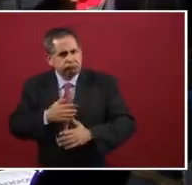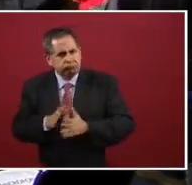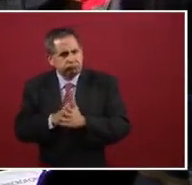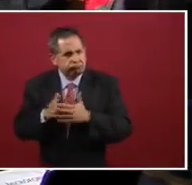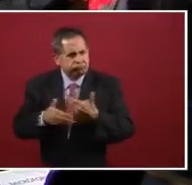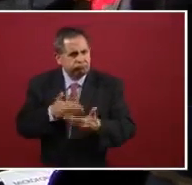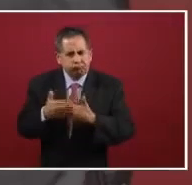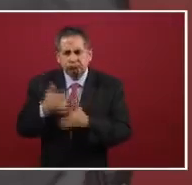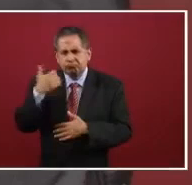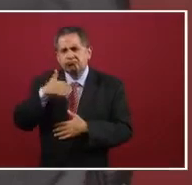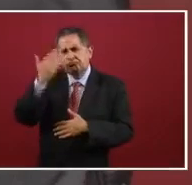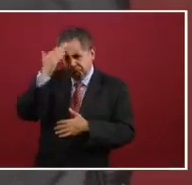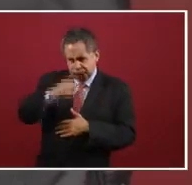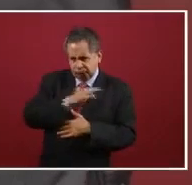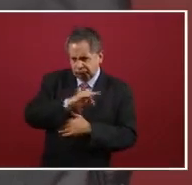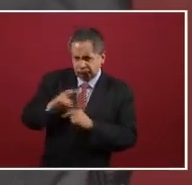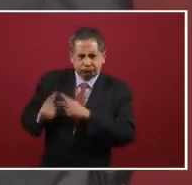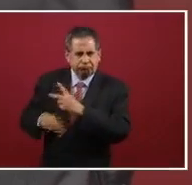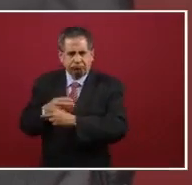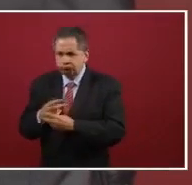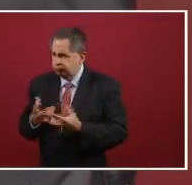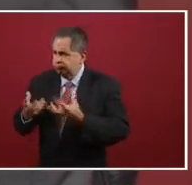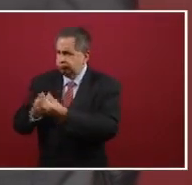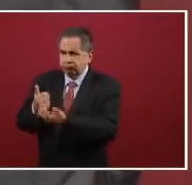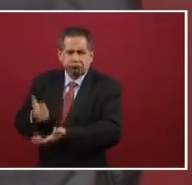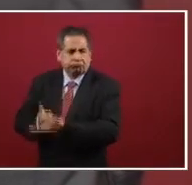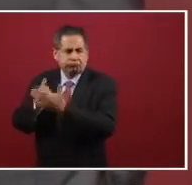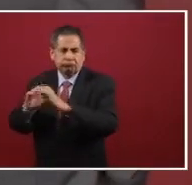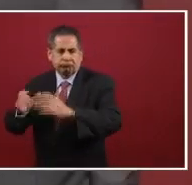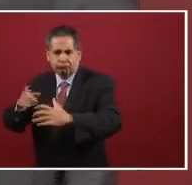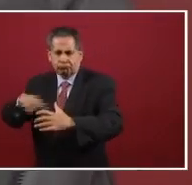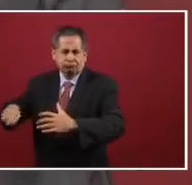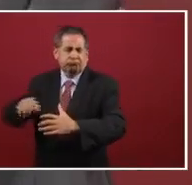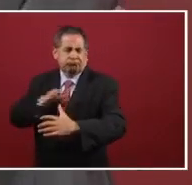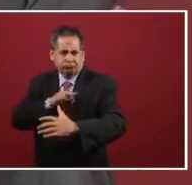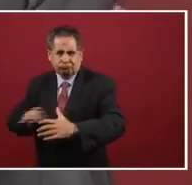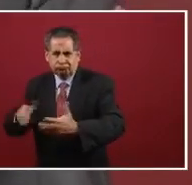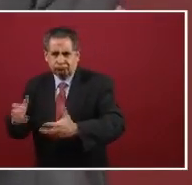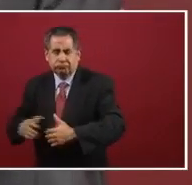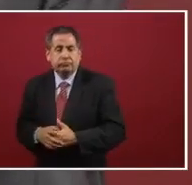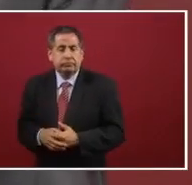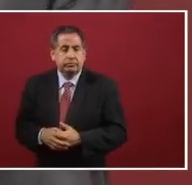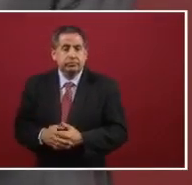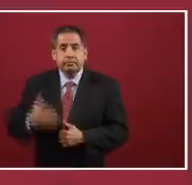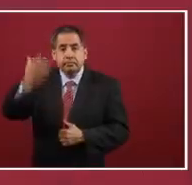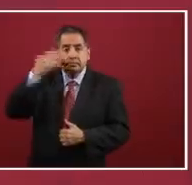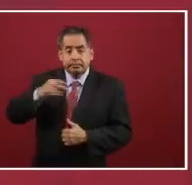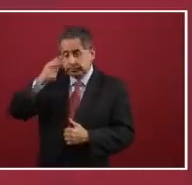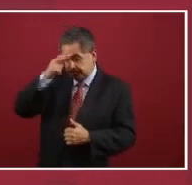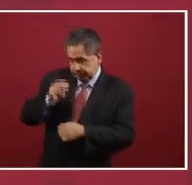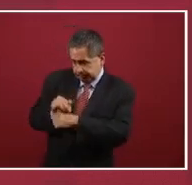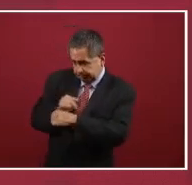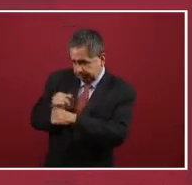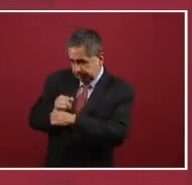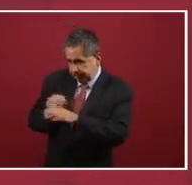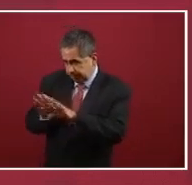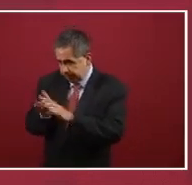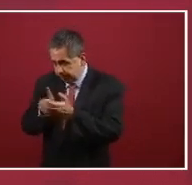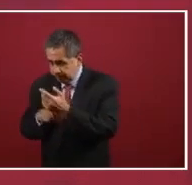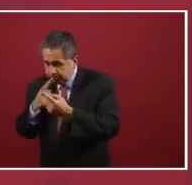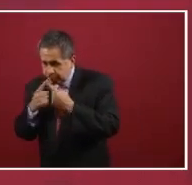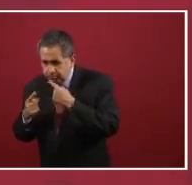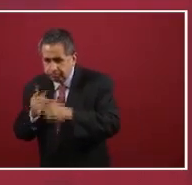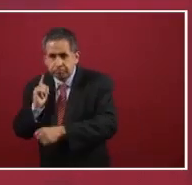porque sabemos que vamos a tener un impacto en esas comunidades. México hizo un diagnóstico en